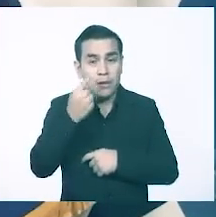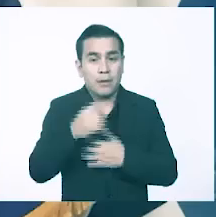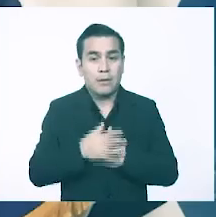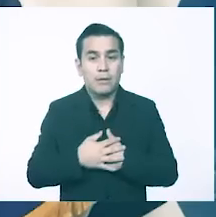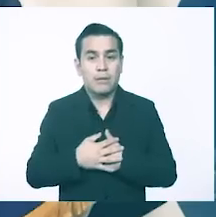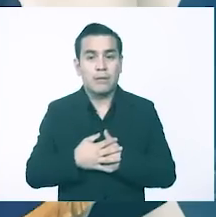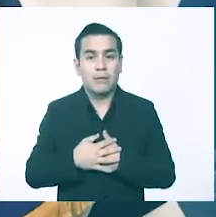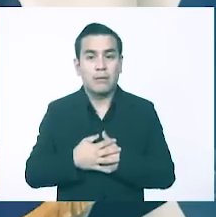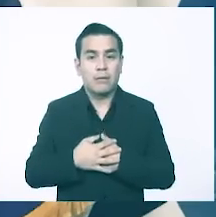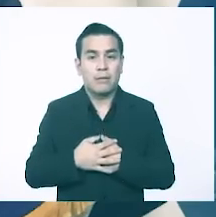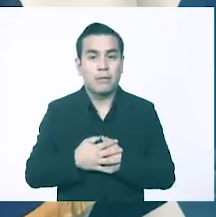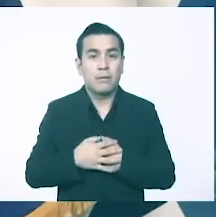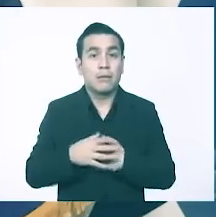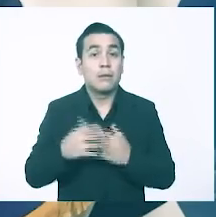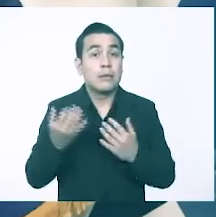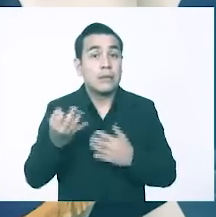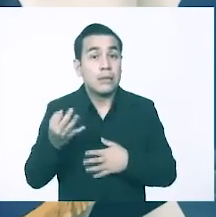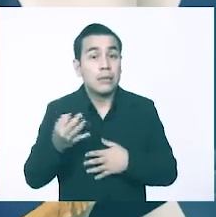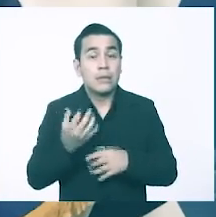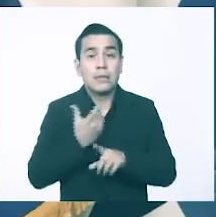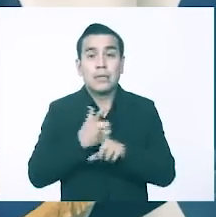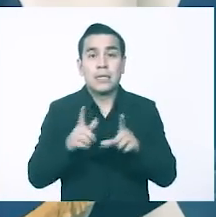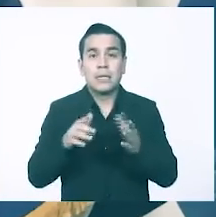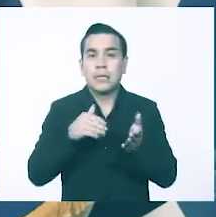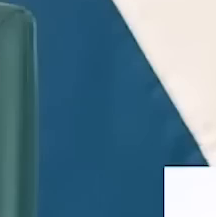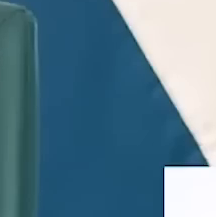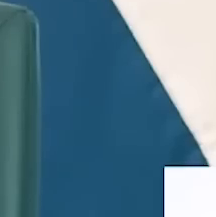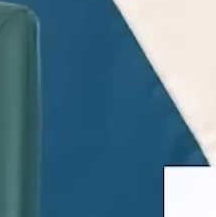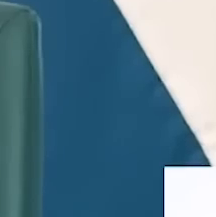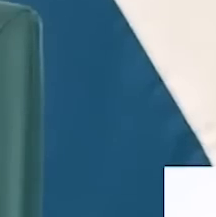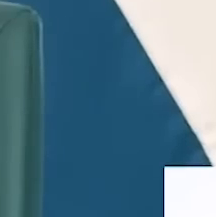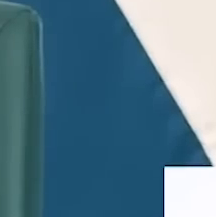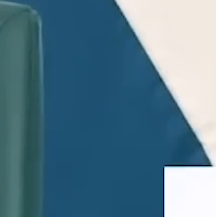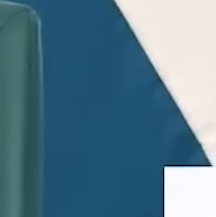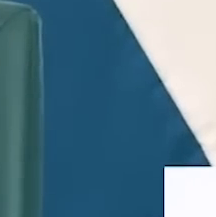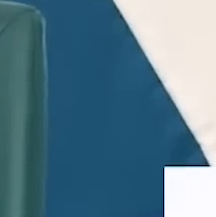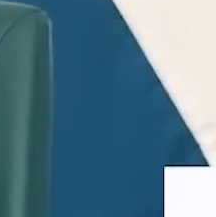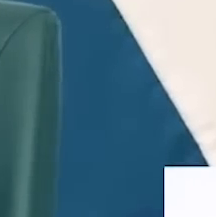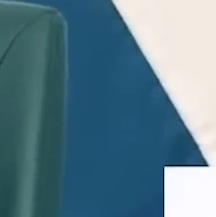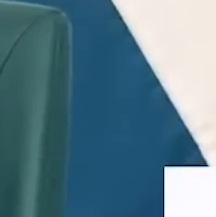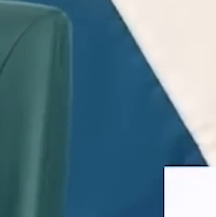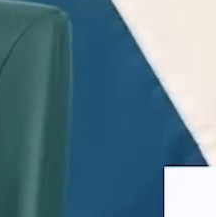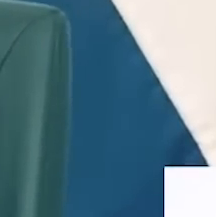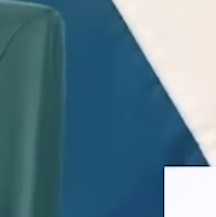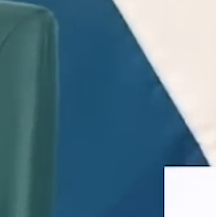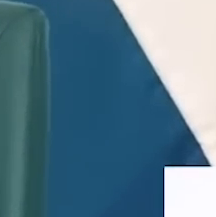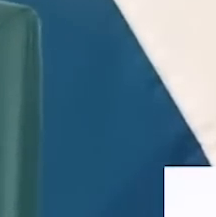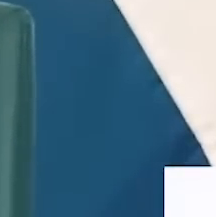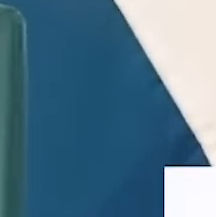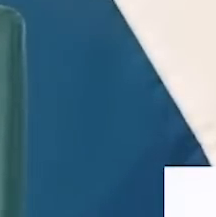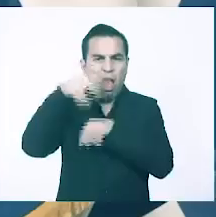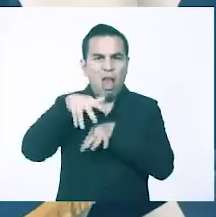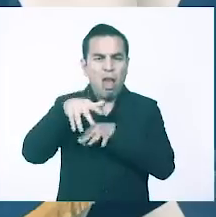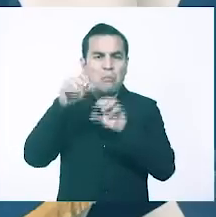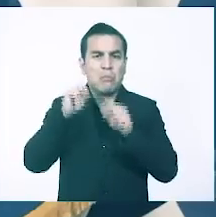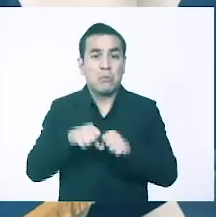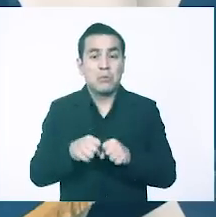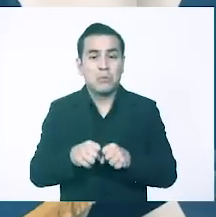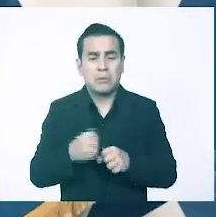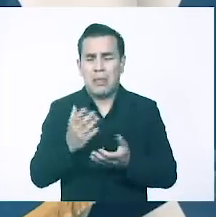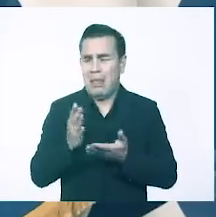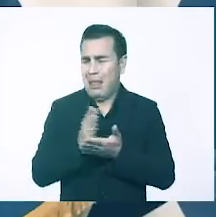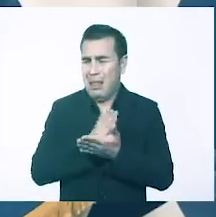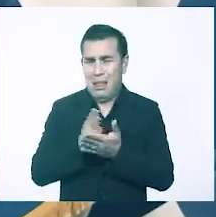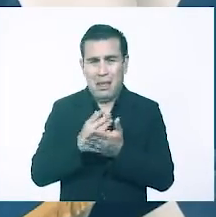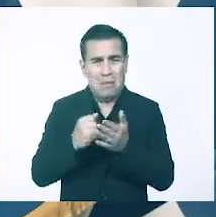dije? Por favor, retiren al policía ya. ¿Tienen derecho a manifestarse? Sí, ustedes vieron que se reprimiera la gente. Lo